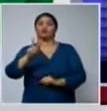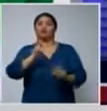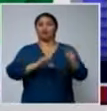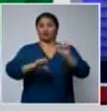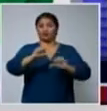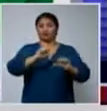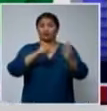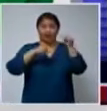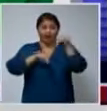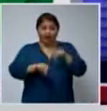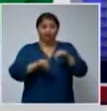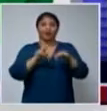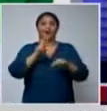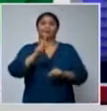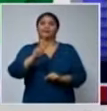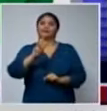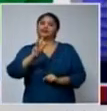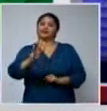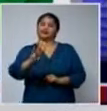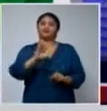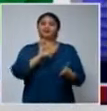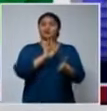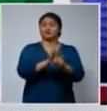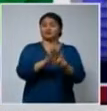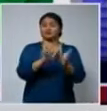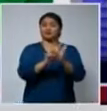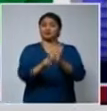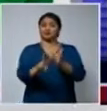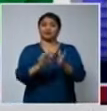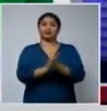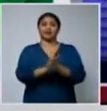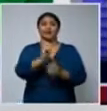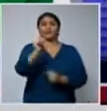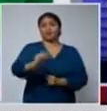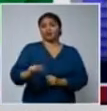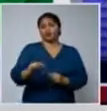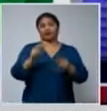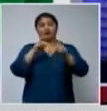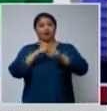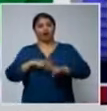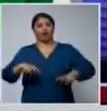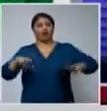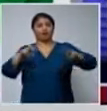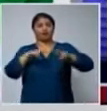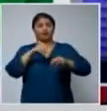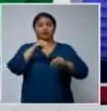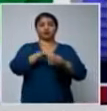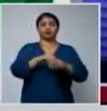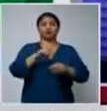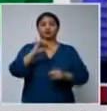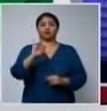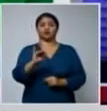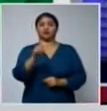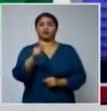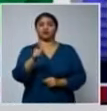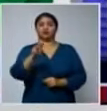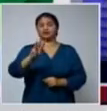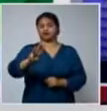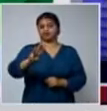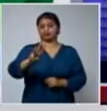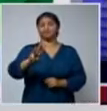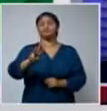la provincia de Mayabeque, con una cifra bastante elevada, 713